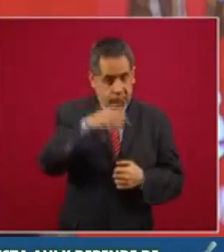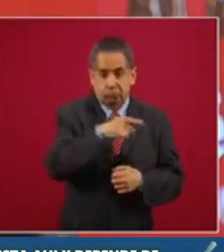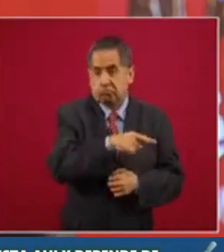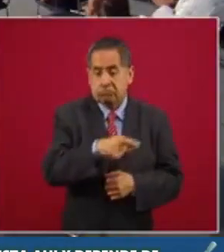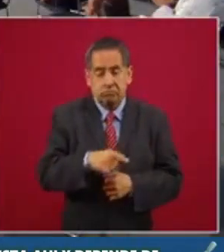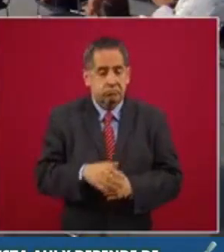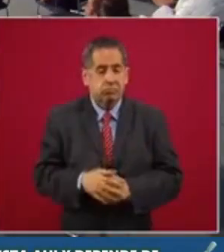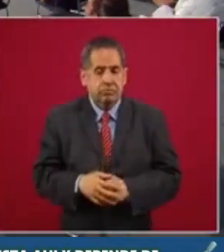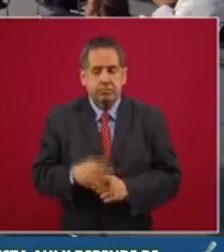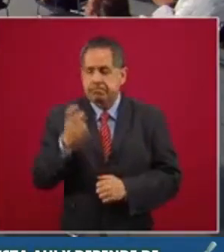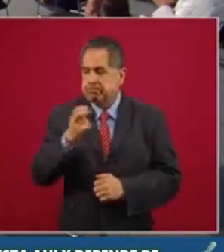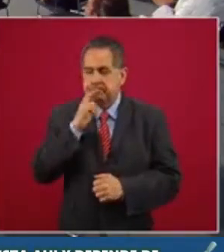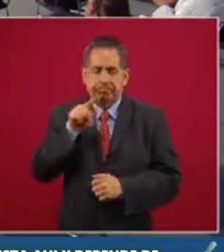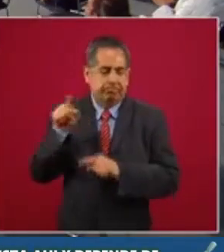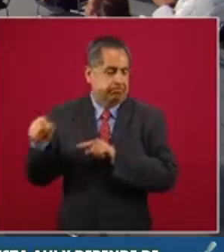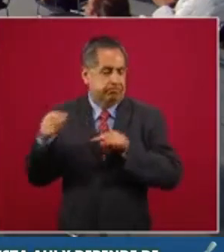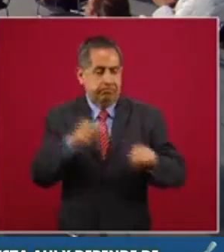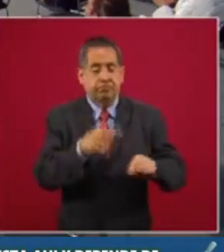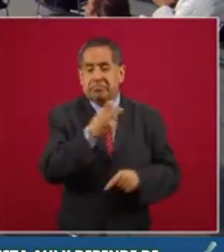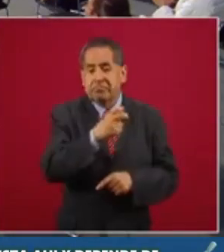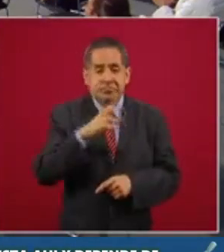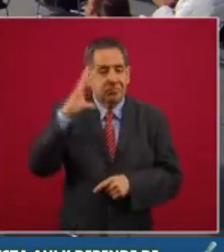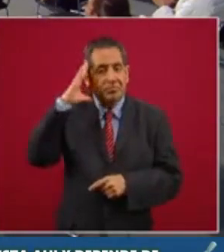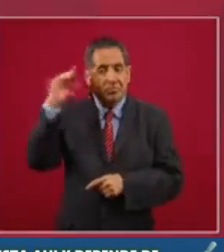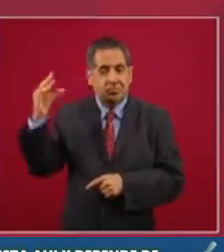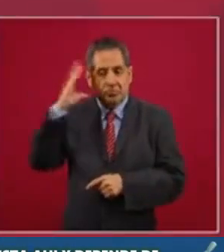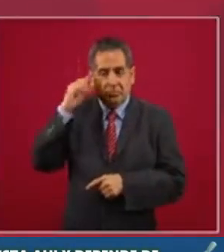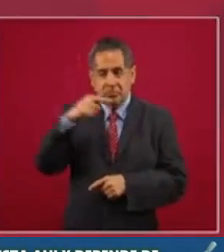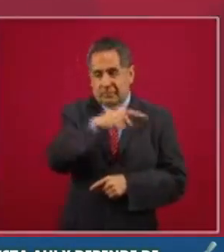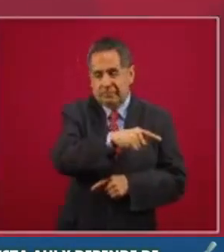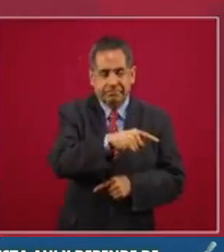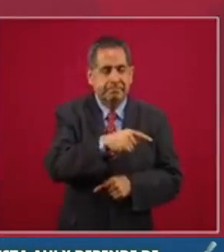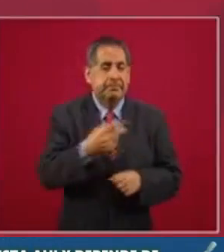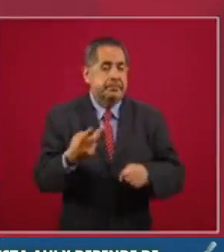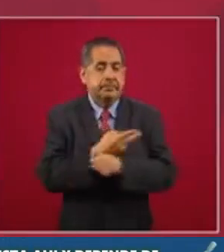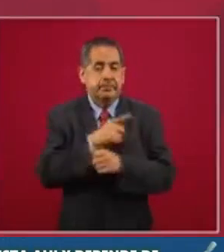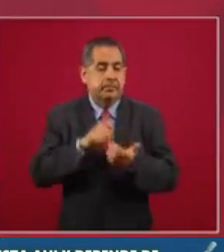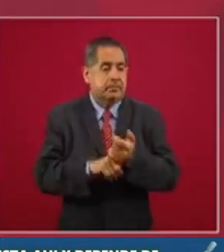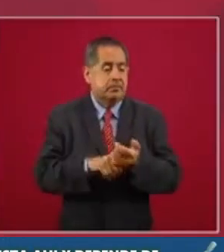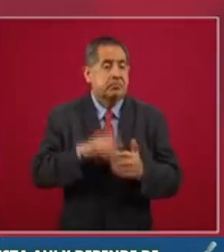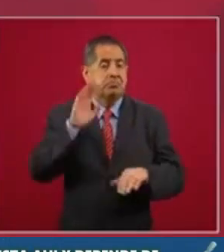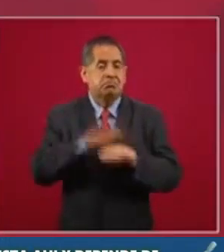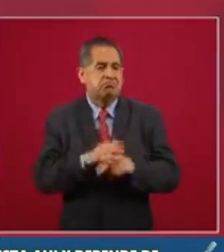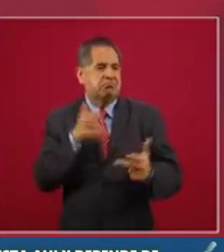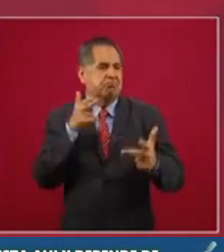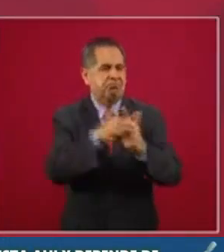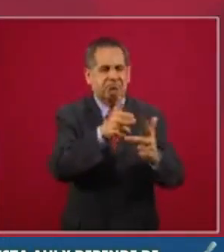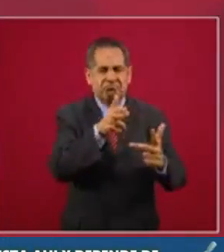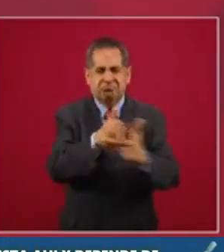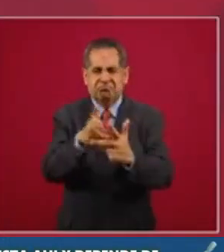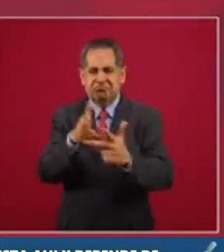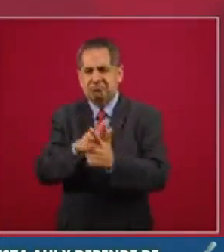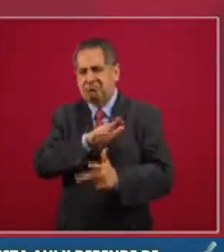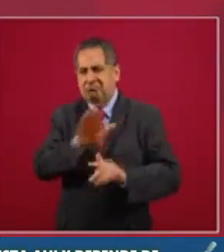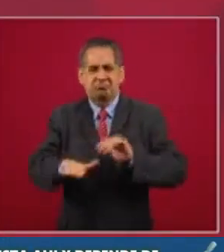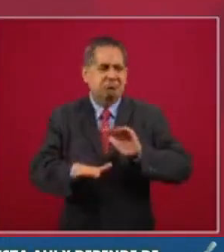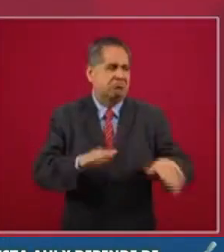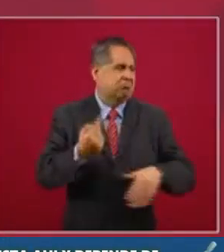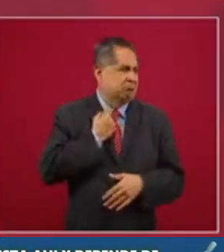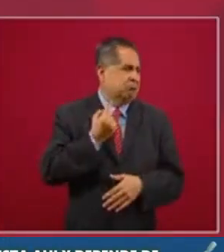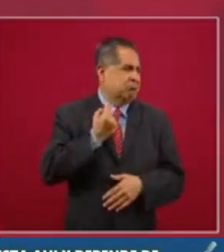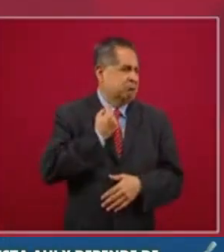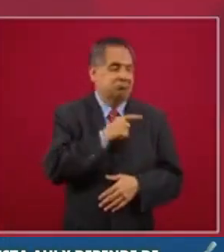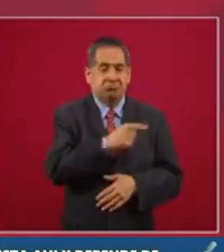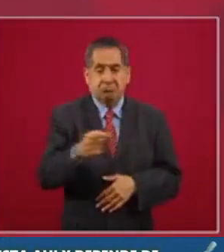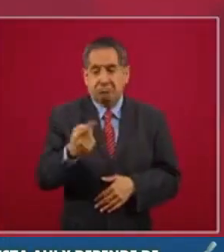por eso Colima es el Estado como hace homicidios en el país por el puerto de